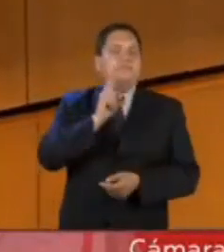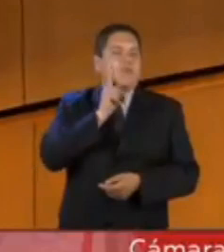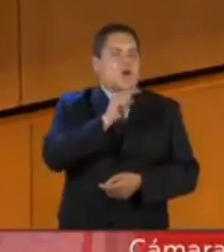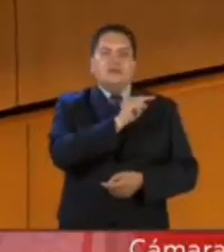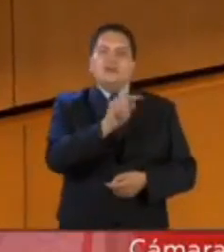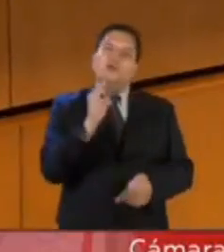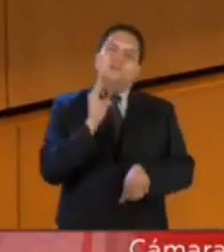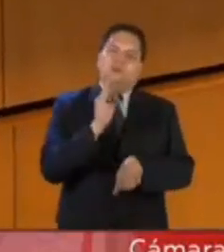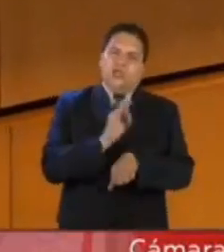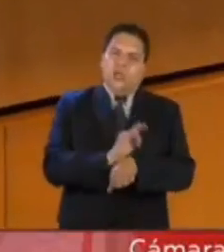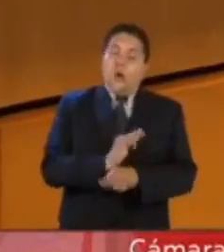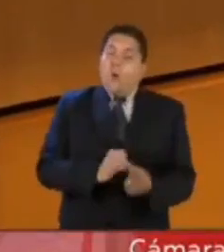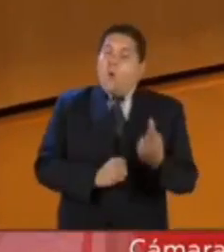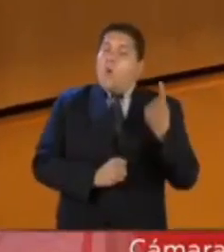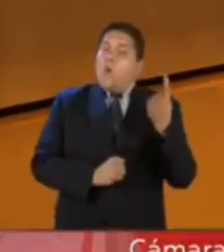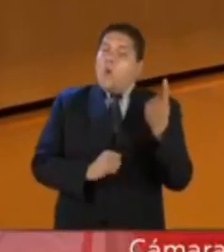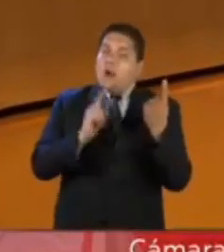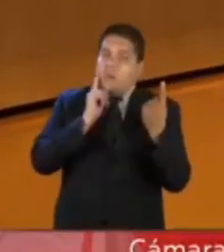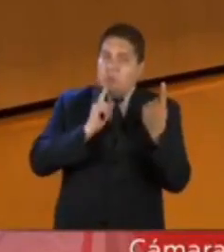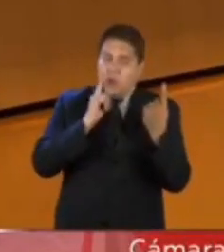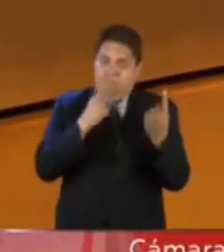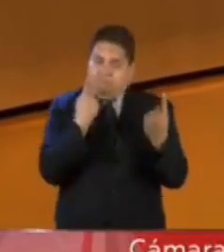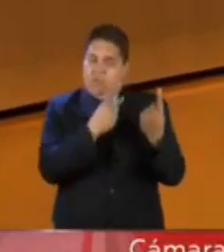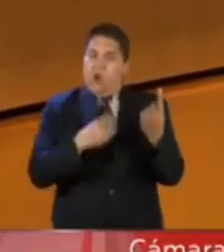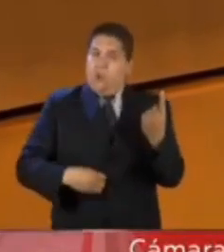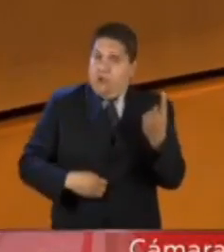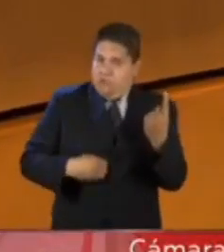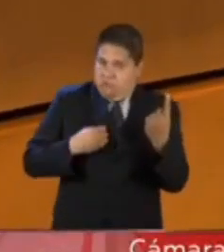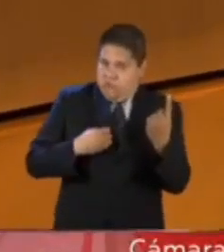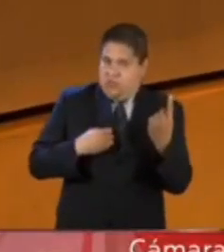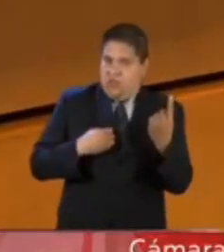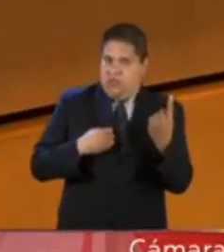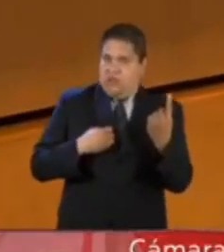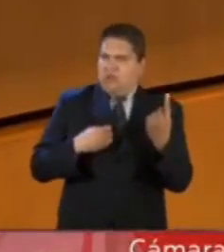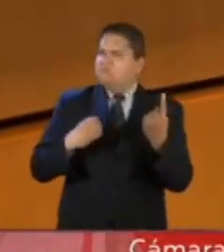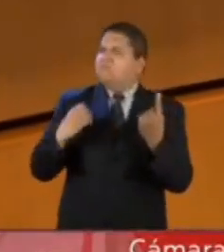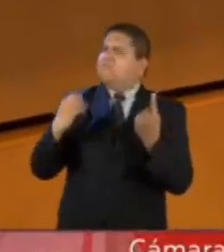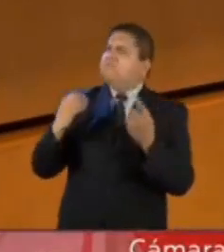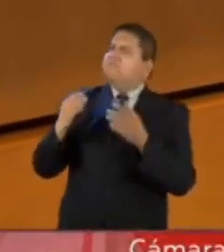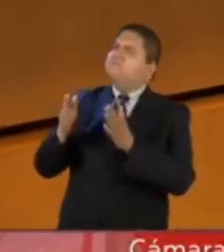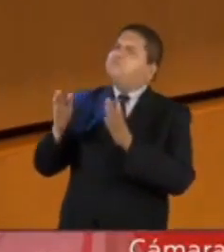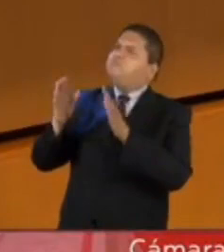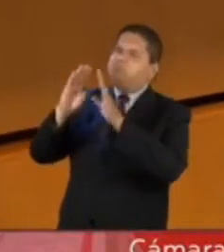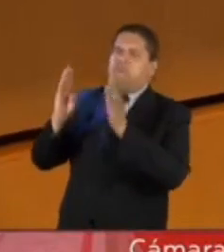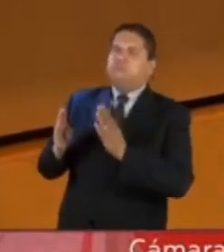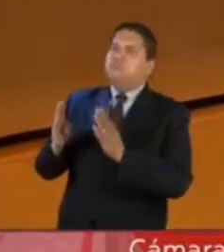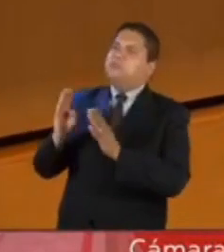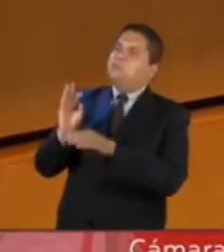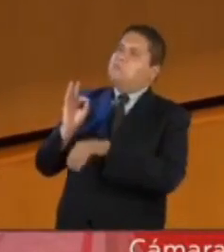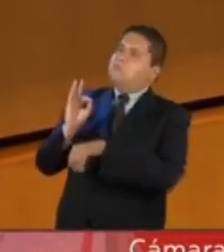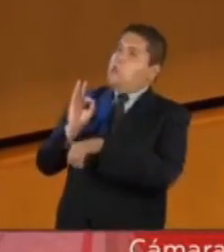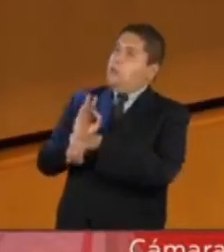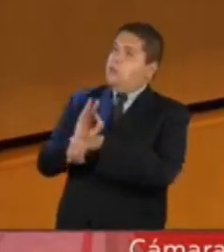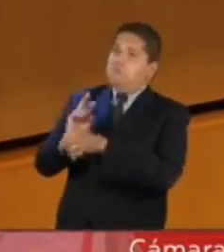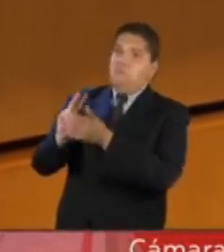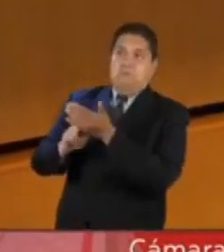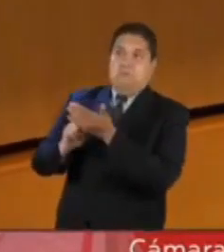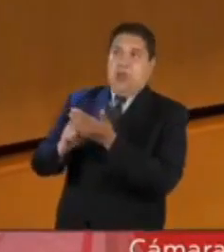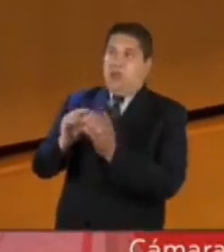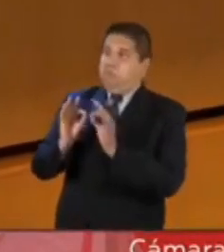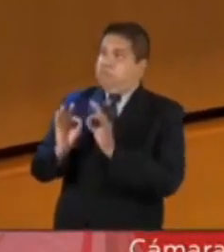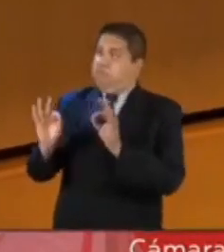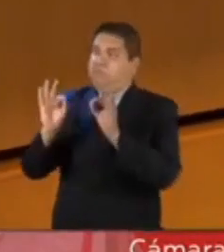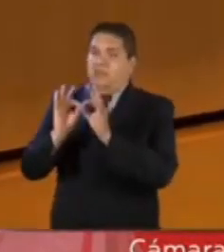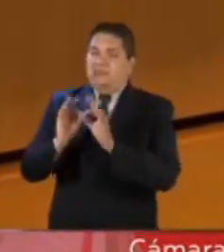una mujer no se puede comparar con un monumento no no le podemos